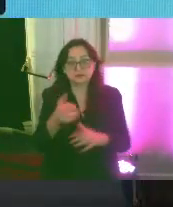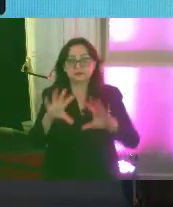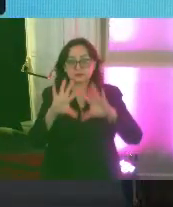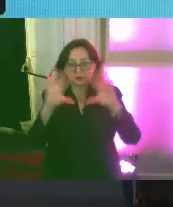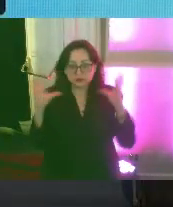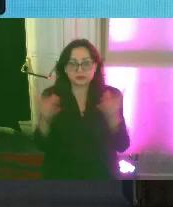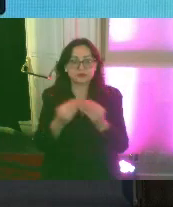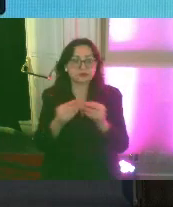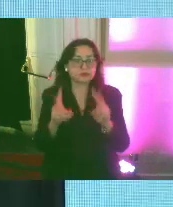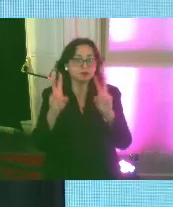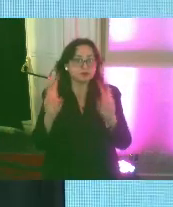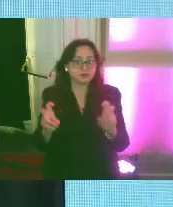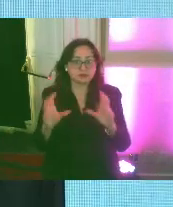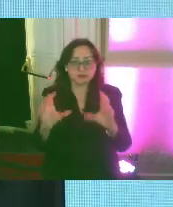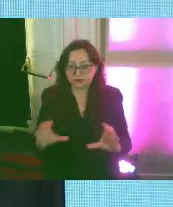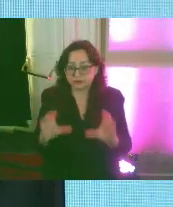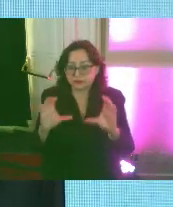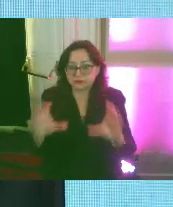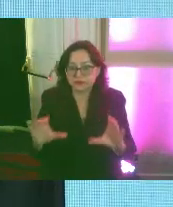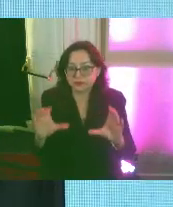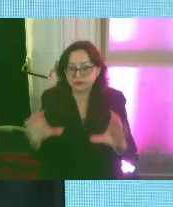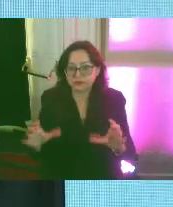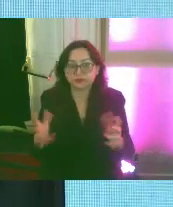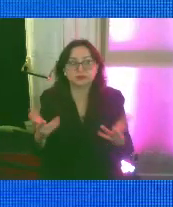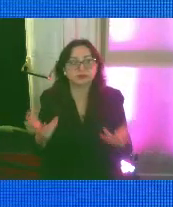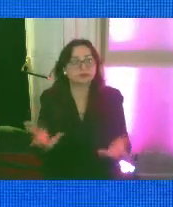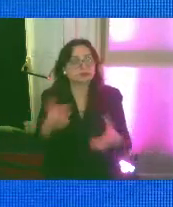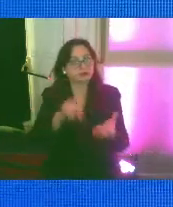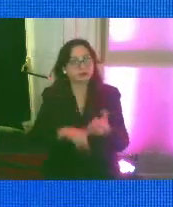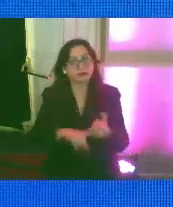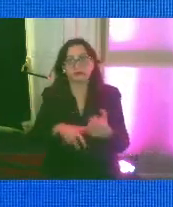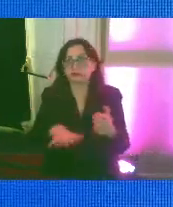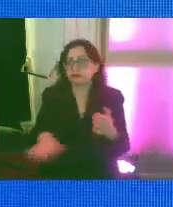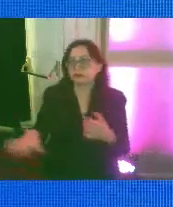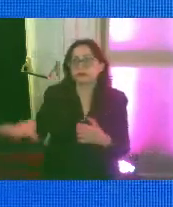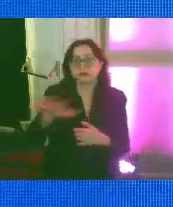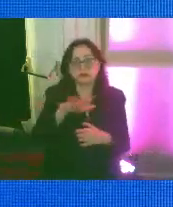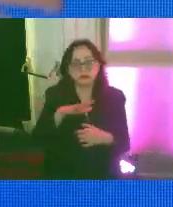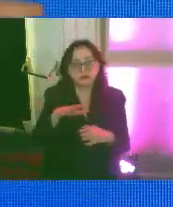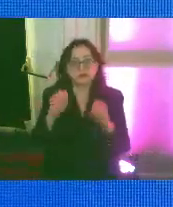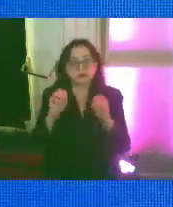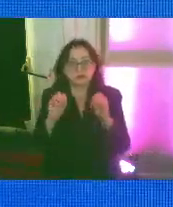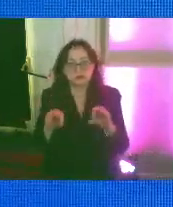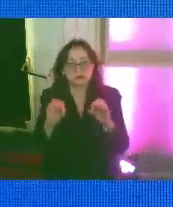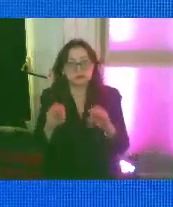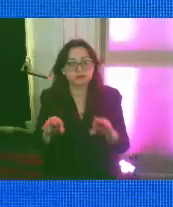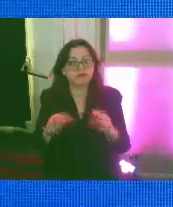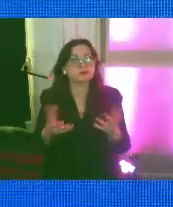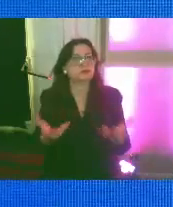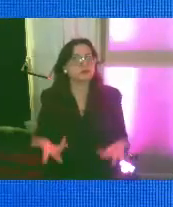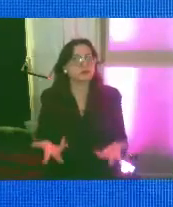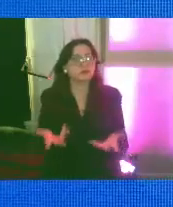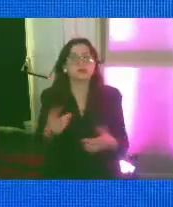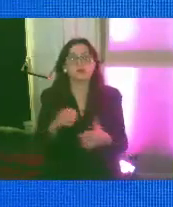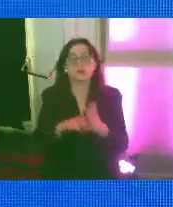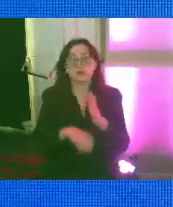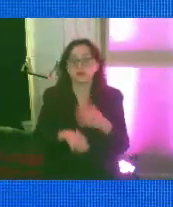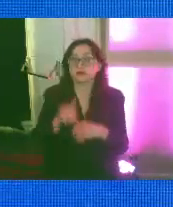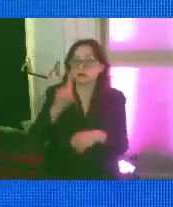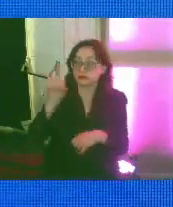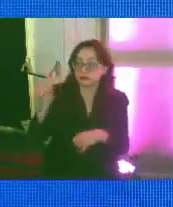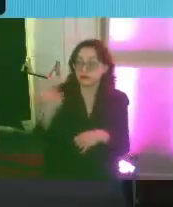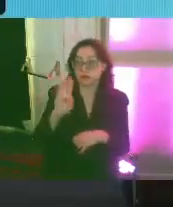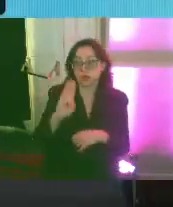infraestructura de cuidado a la inversión de obra pública en, no sé, en Bogotá hay manzanas de cuidado. En Argentina, bueno,